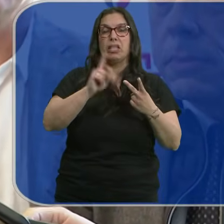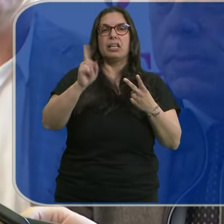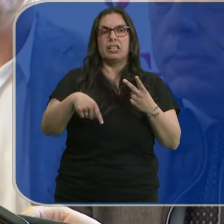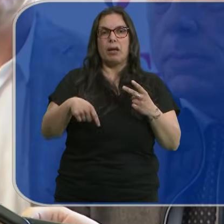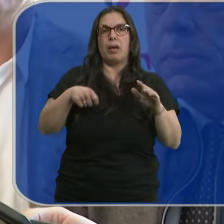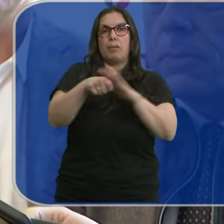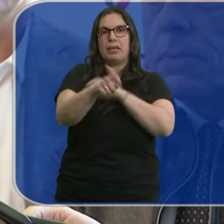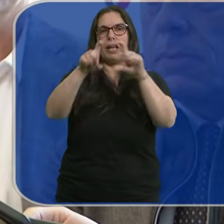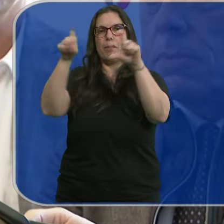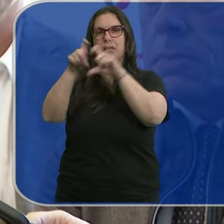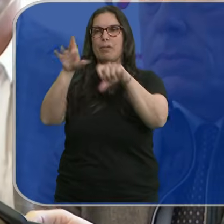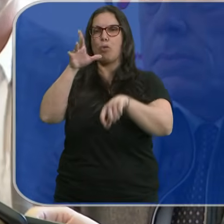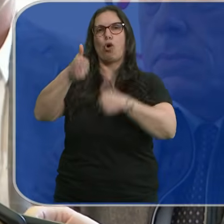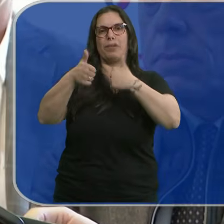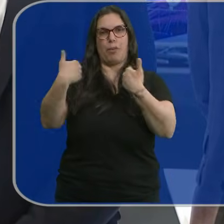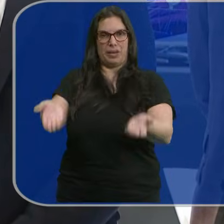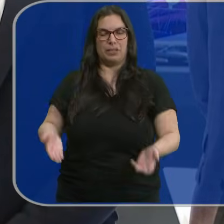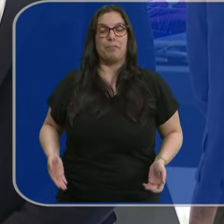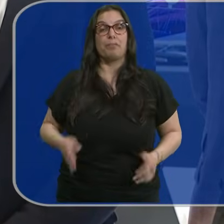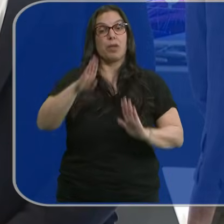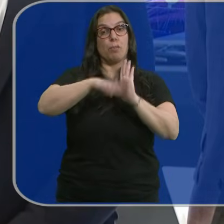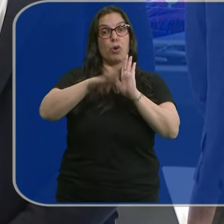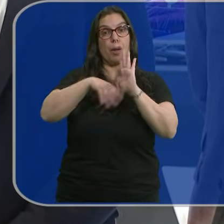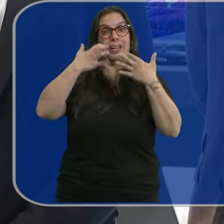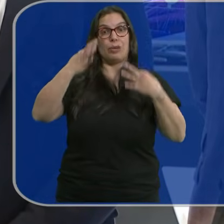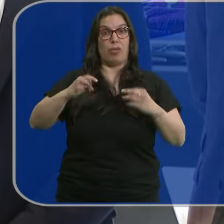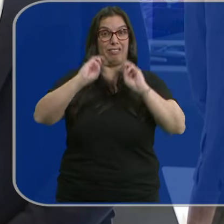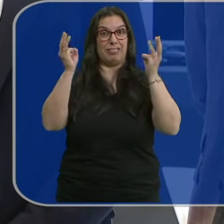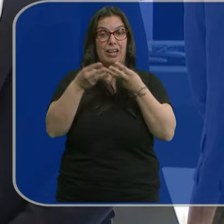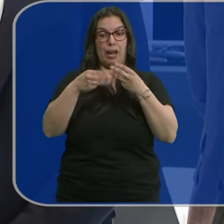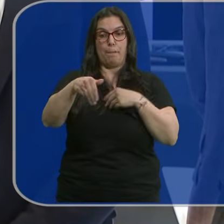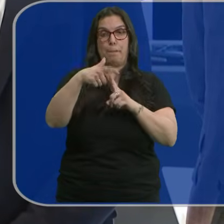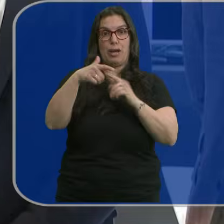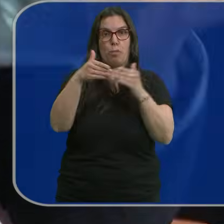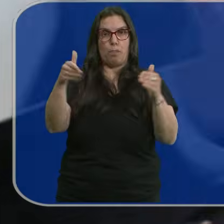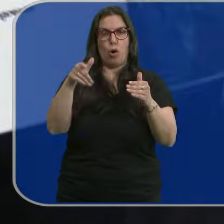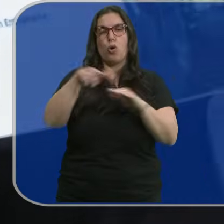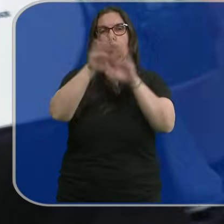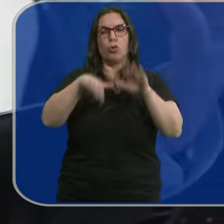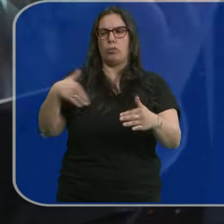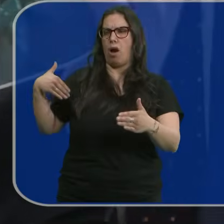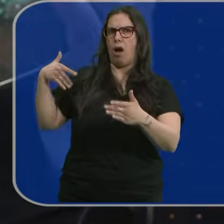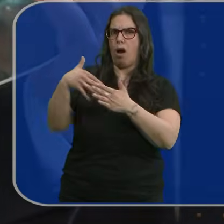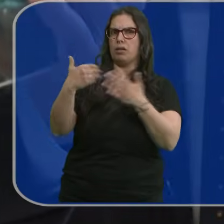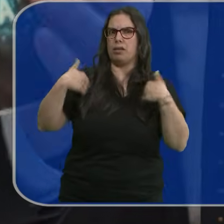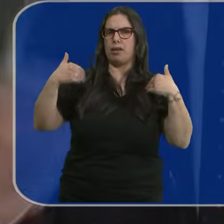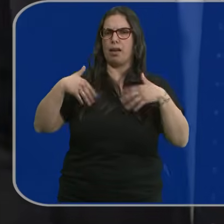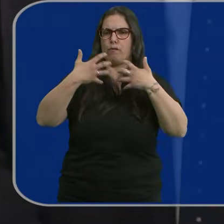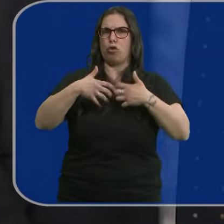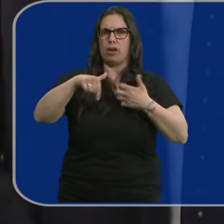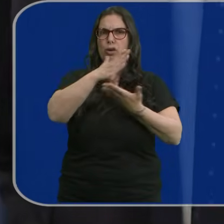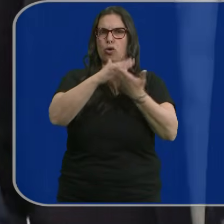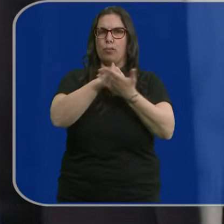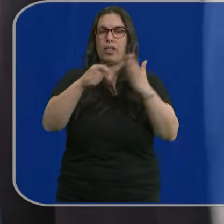en las empresas, puesto que incrementa su competitividad. Este programa de ciberseguridad, que comienza en mayo, es el último de una serie que ya están funcionando en la